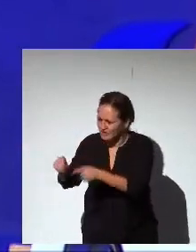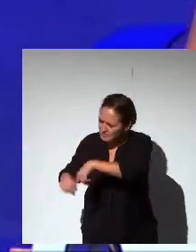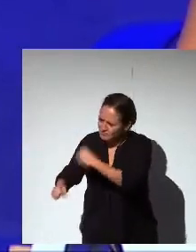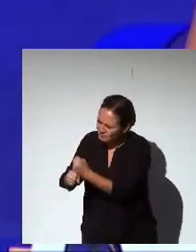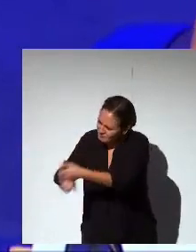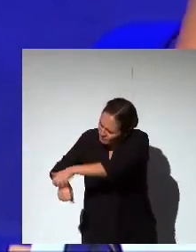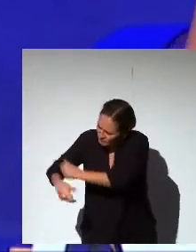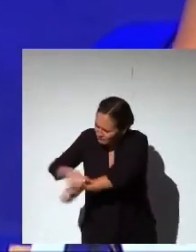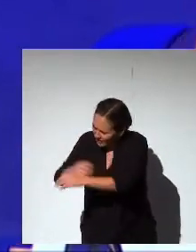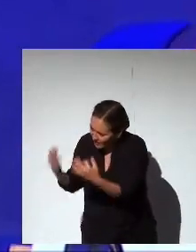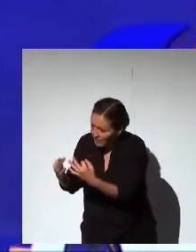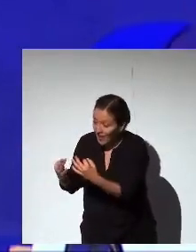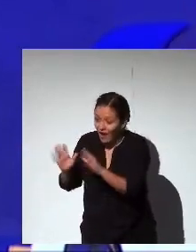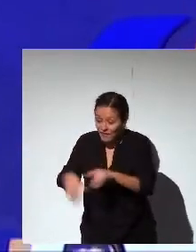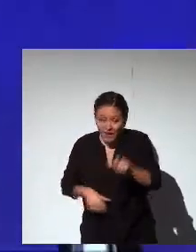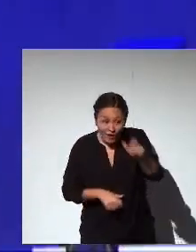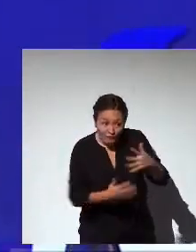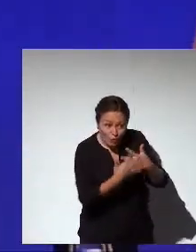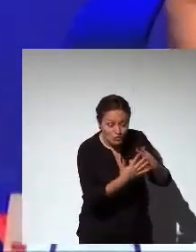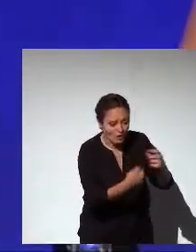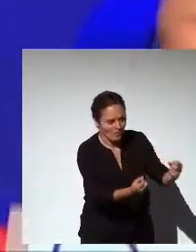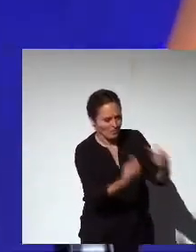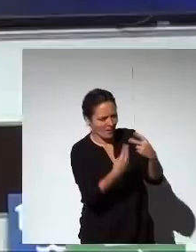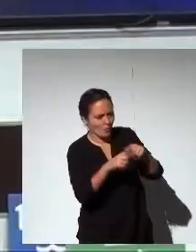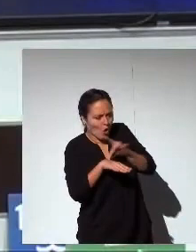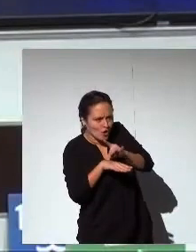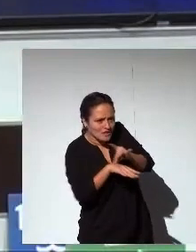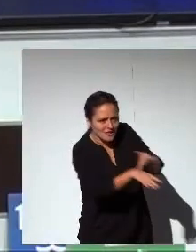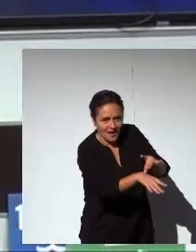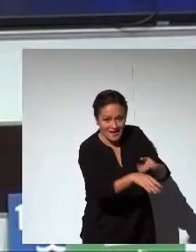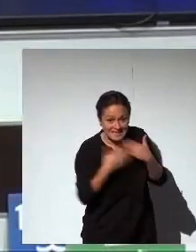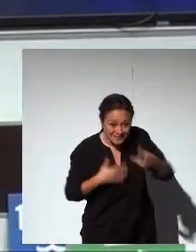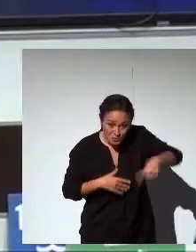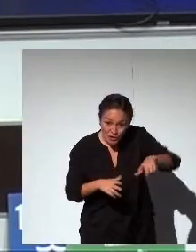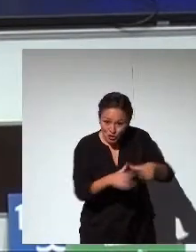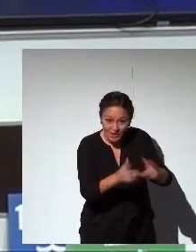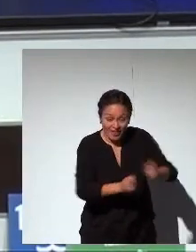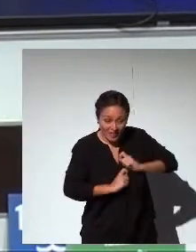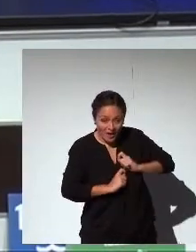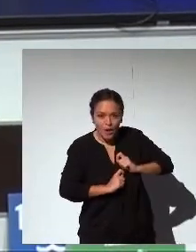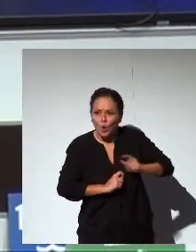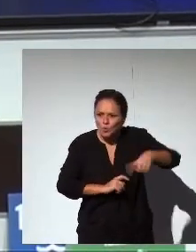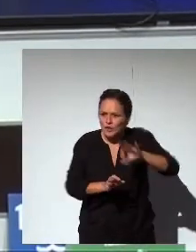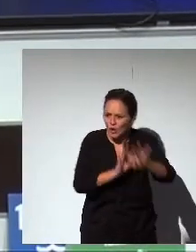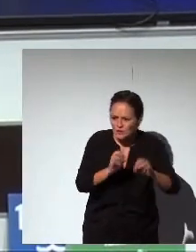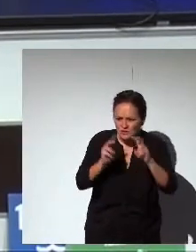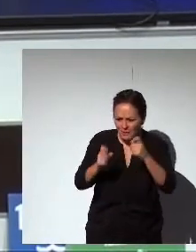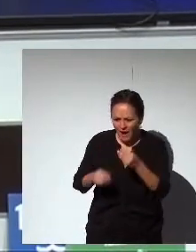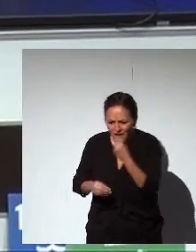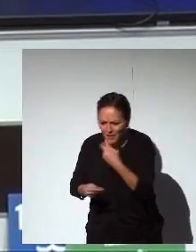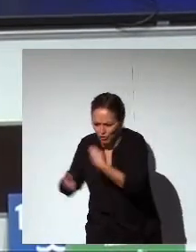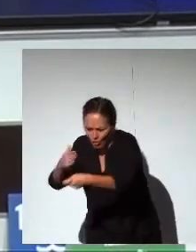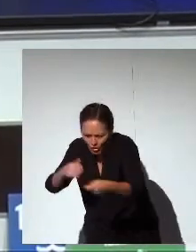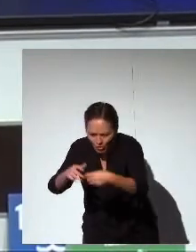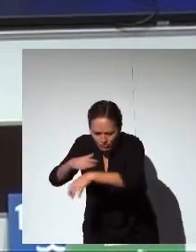el faro, ustedes nos recuerdan que sigue habiendo dignidad en la sociedad. Mientras ustedes se organizaban con el reparto de alimentos, con la atención a las personas